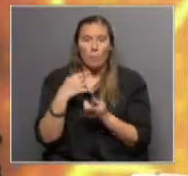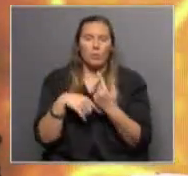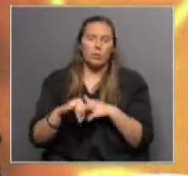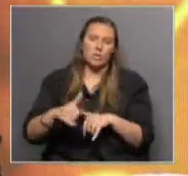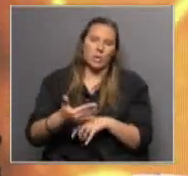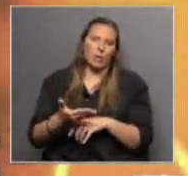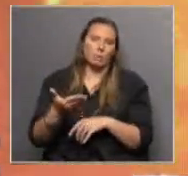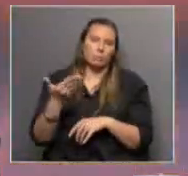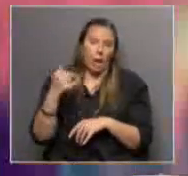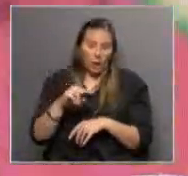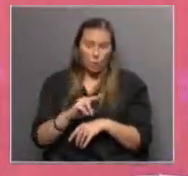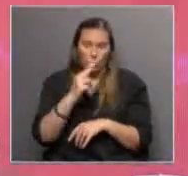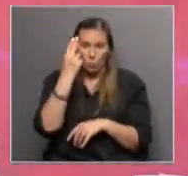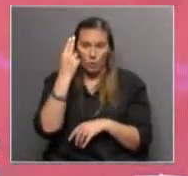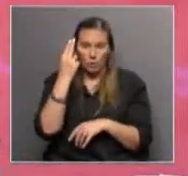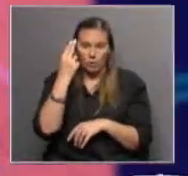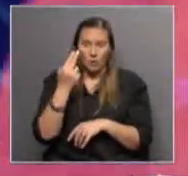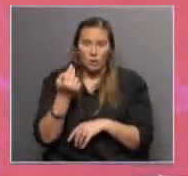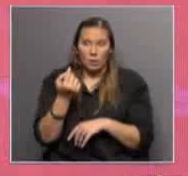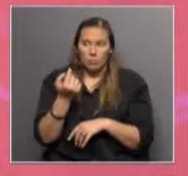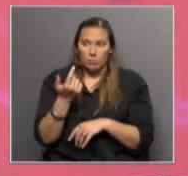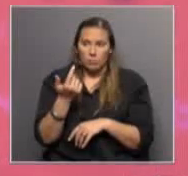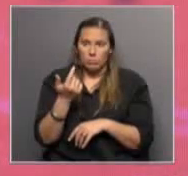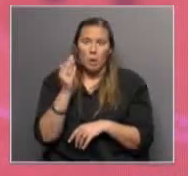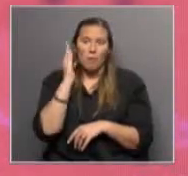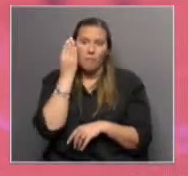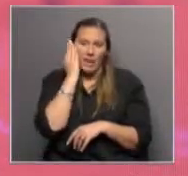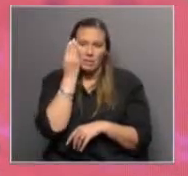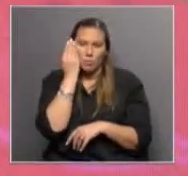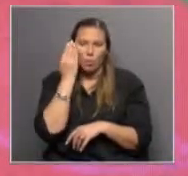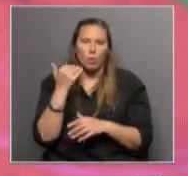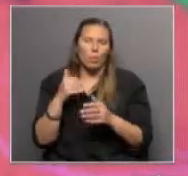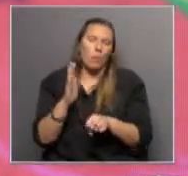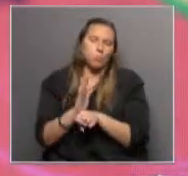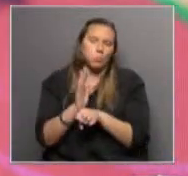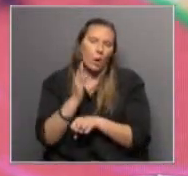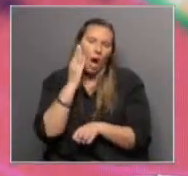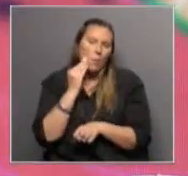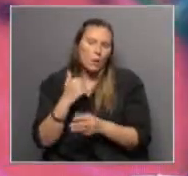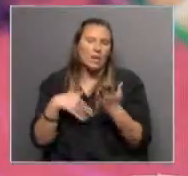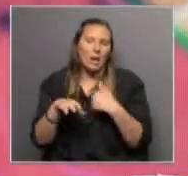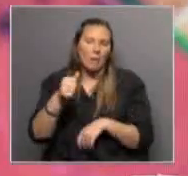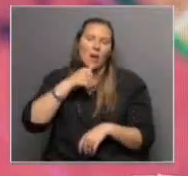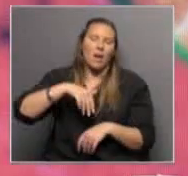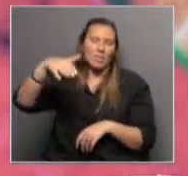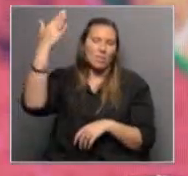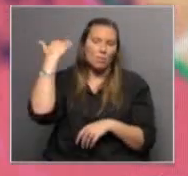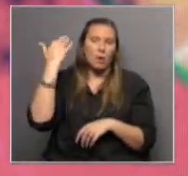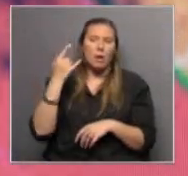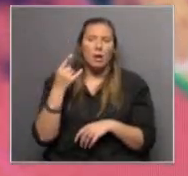tienen en uruguay digamos que que facebook que es la abuela de las redes sociales la más antigua